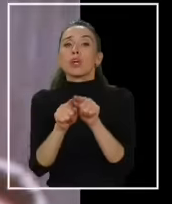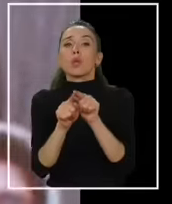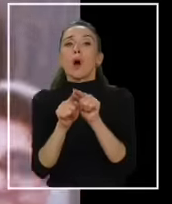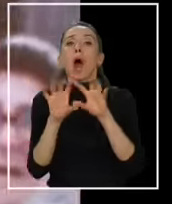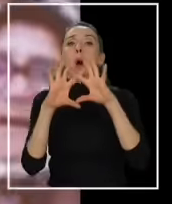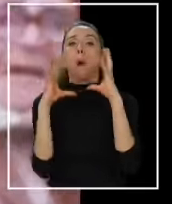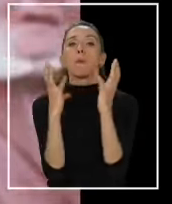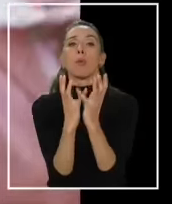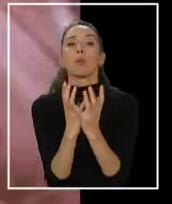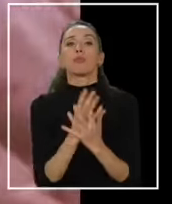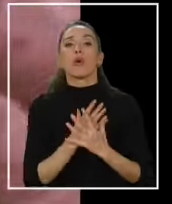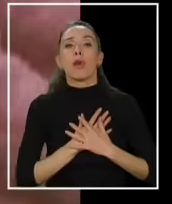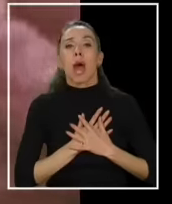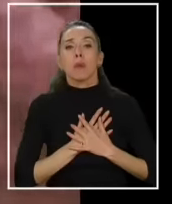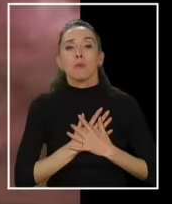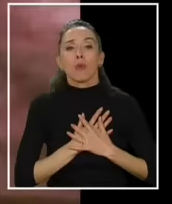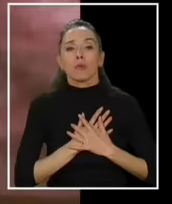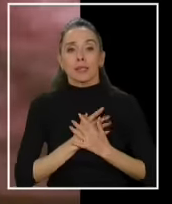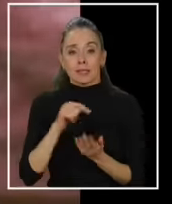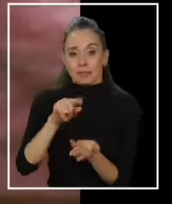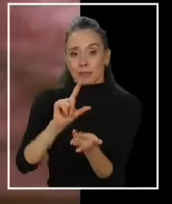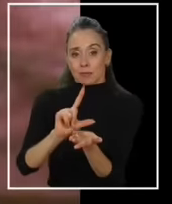amor.